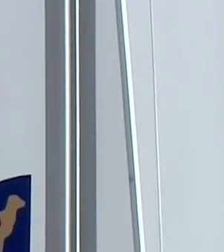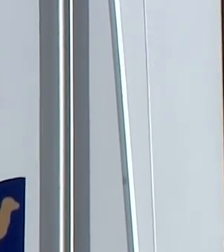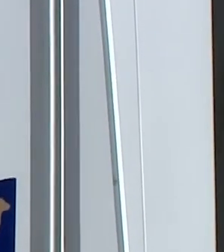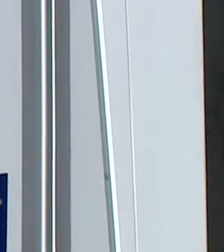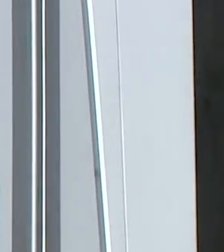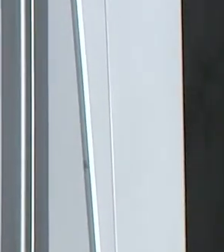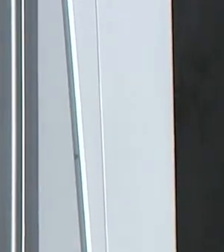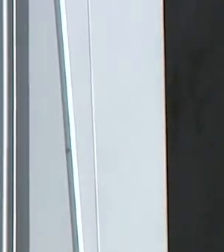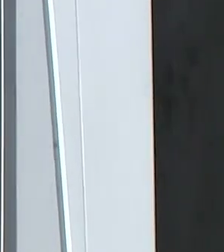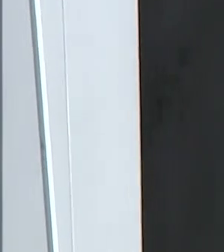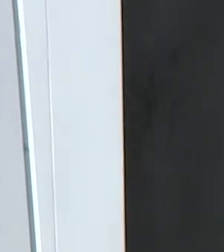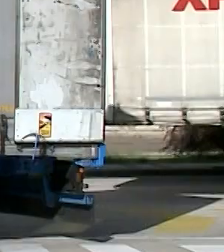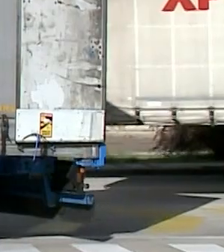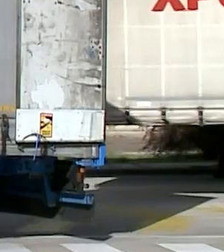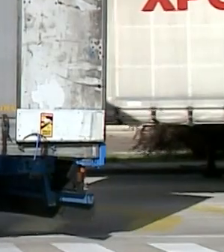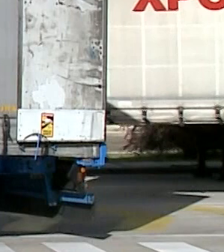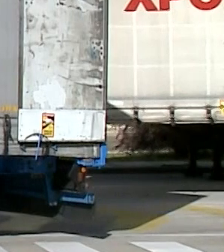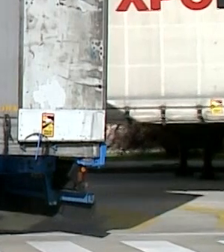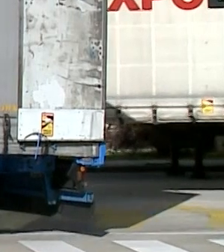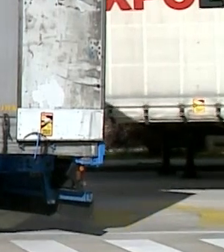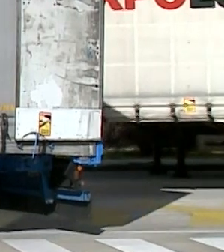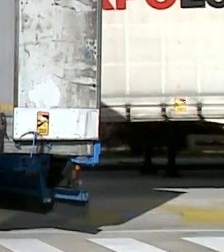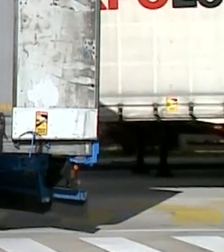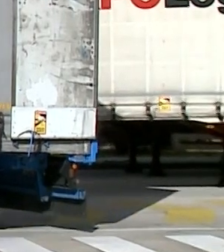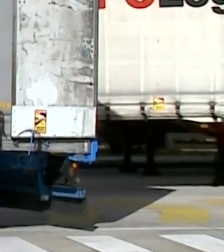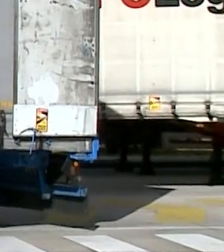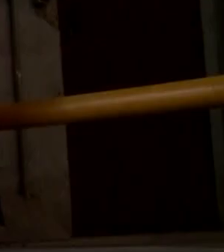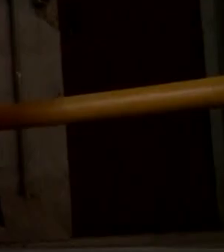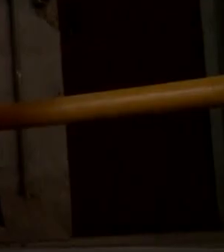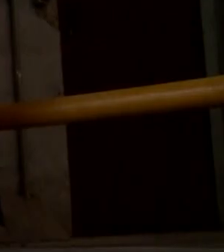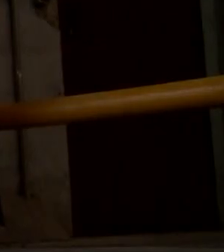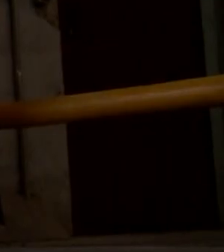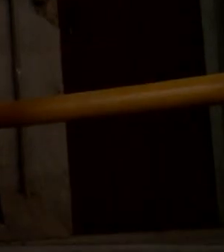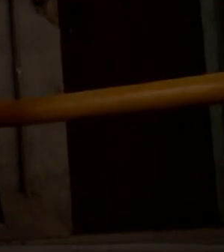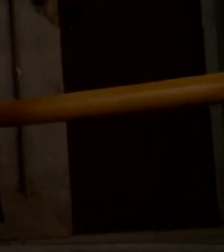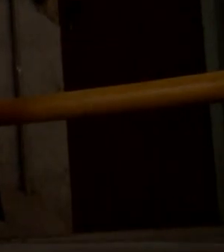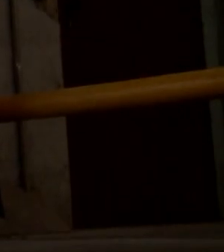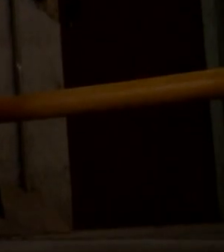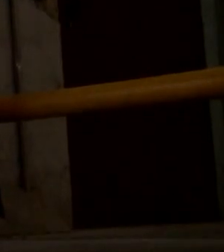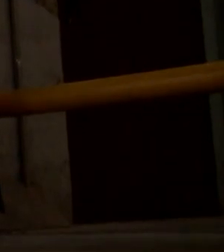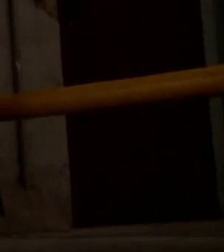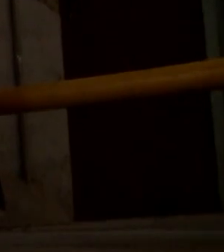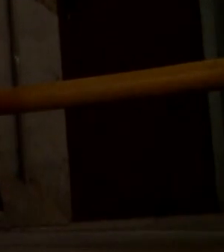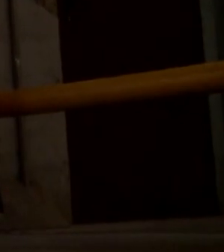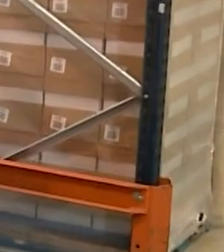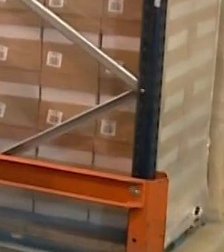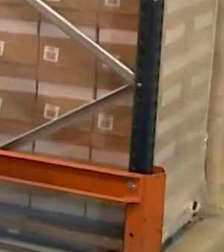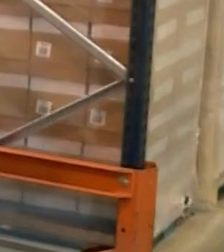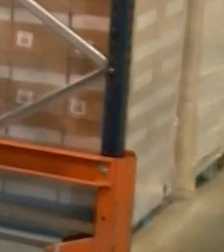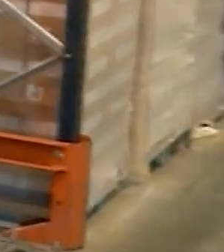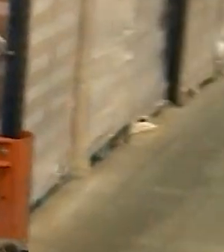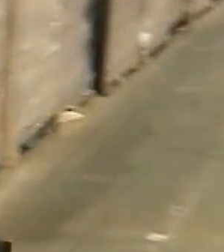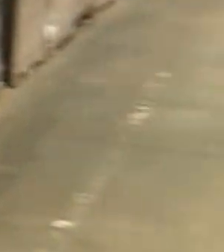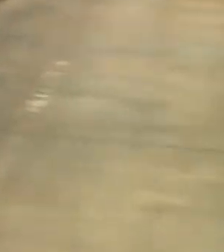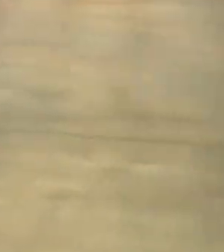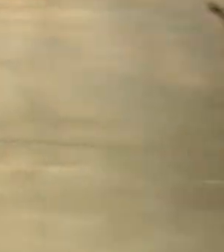Desde el 2 de septiembre de este año, la ley prohíbe que los conductores de camiones de más de 7,5 toneladas carguen y descarguen la